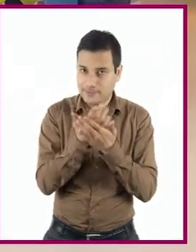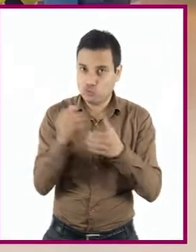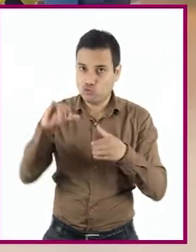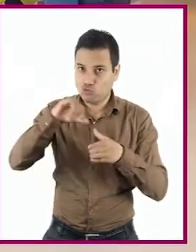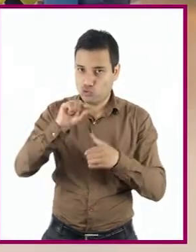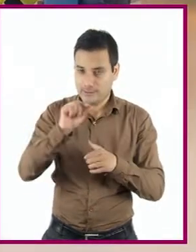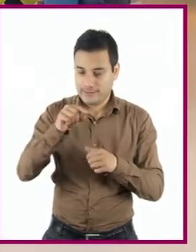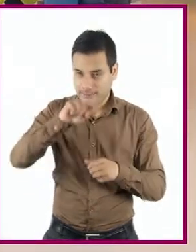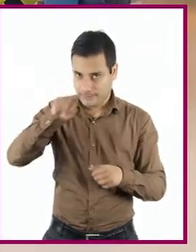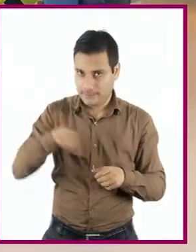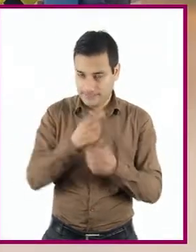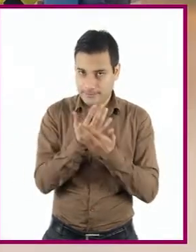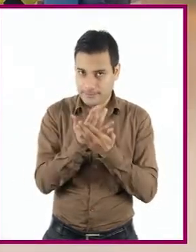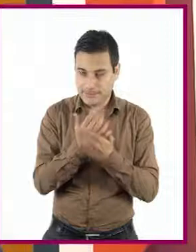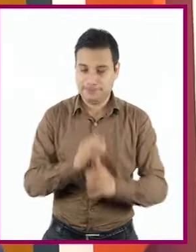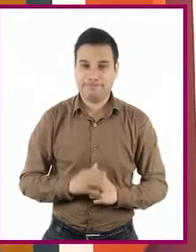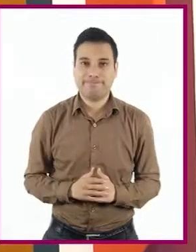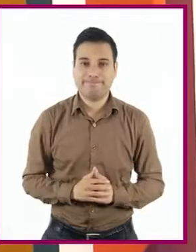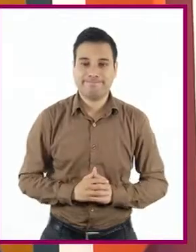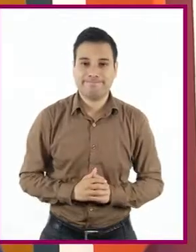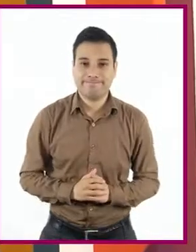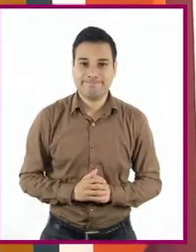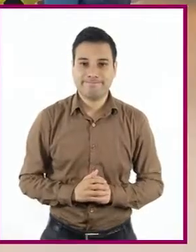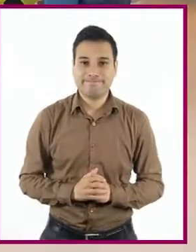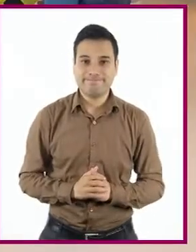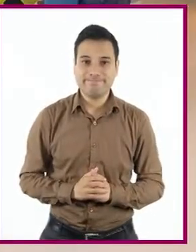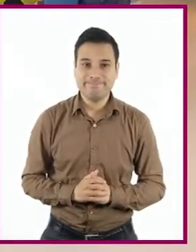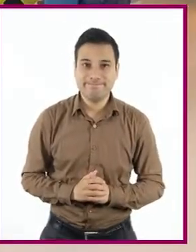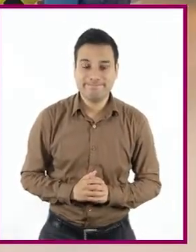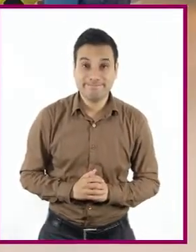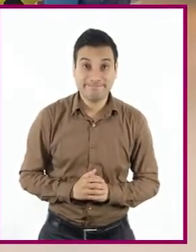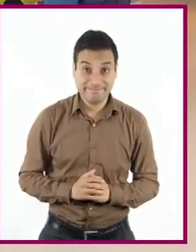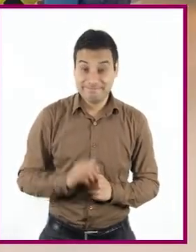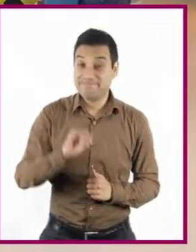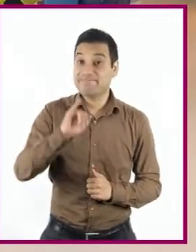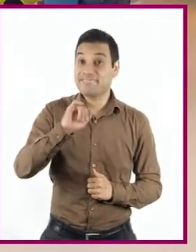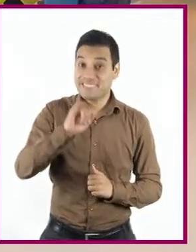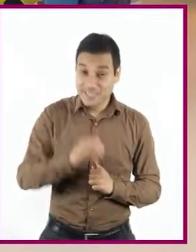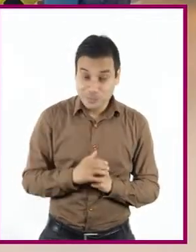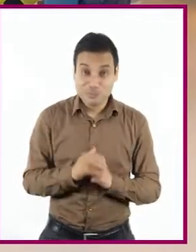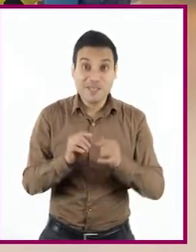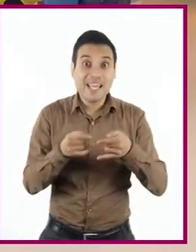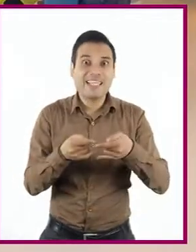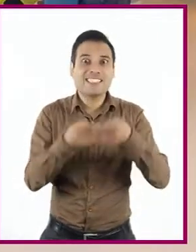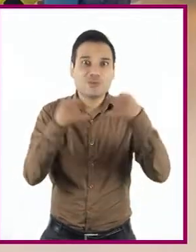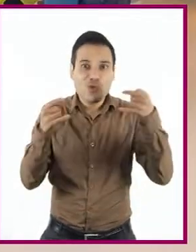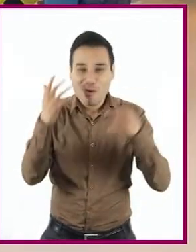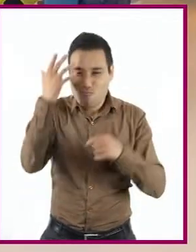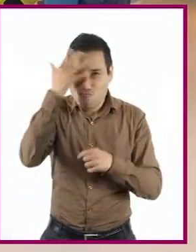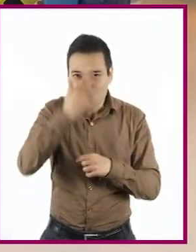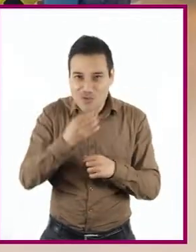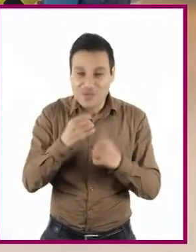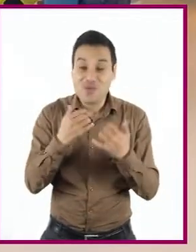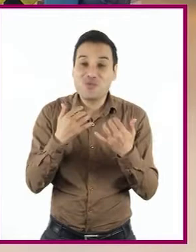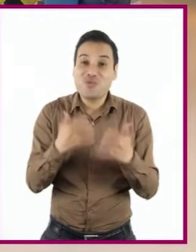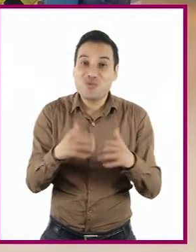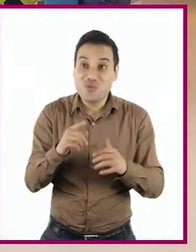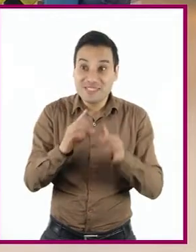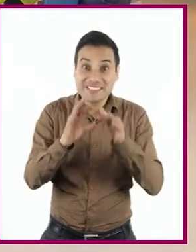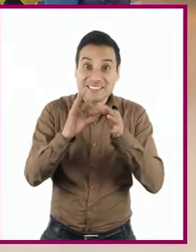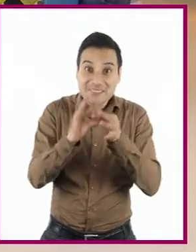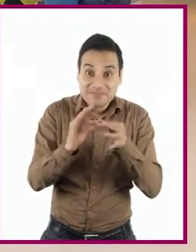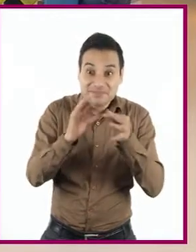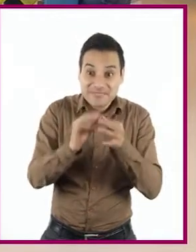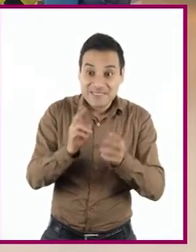ahorita continuamos. Es cierto. Qué bella historia y qué sabrosa sobremesa hemos tenido con